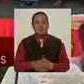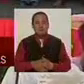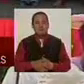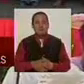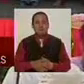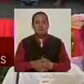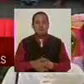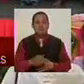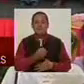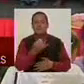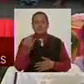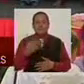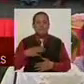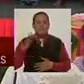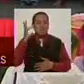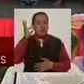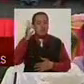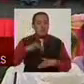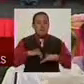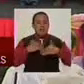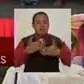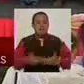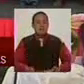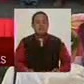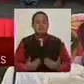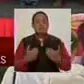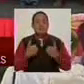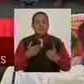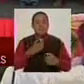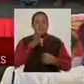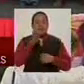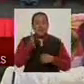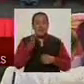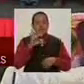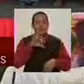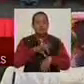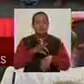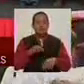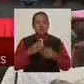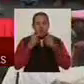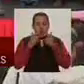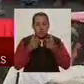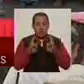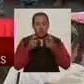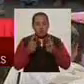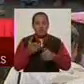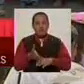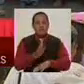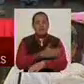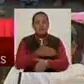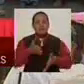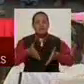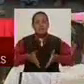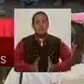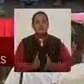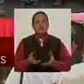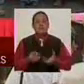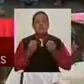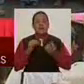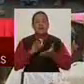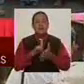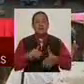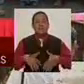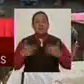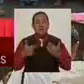mujeres embarazadas, tienen que ir a pasar sus controles prenatales para que puedan también